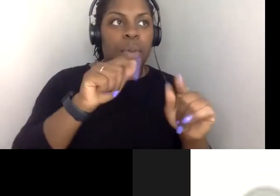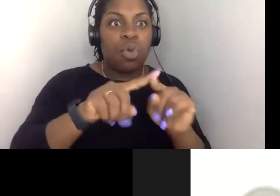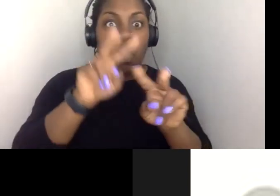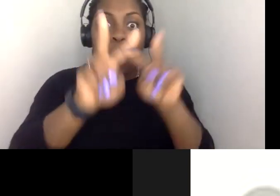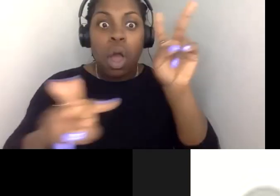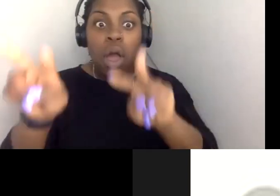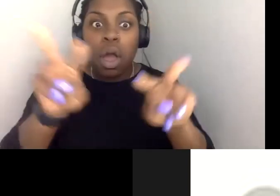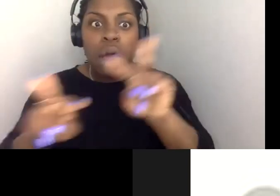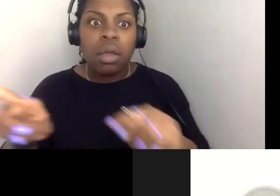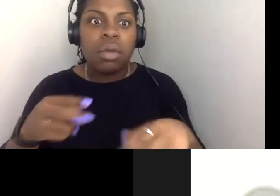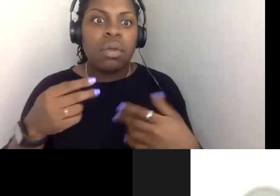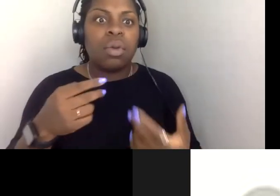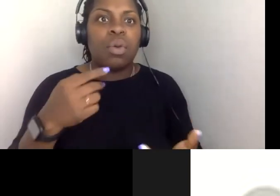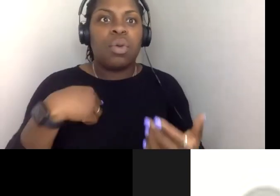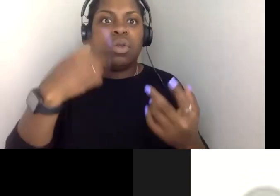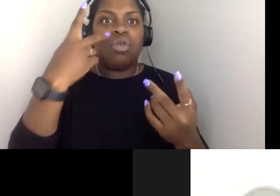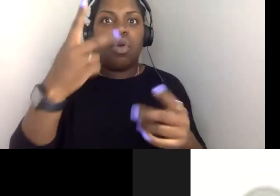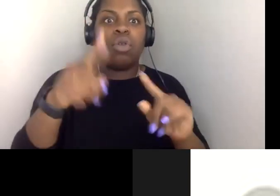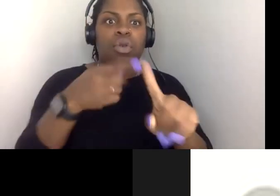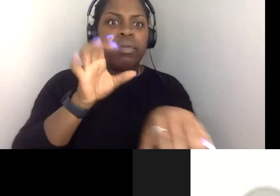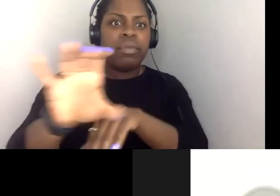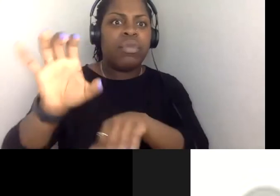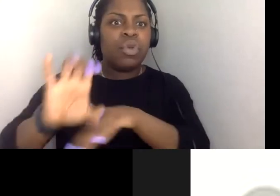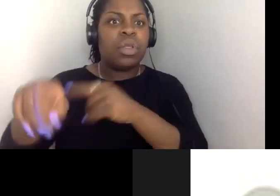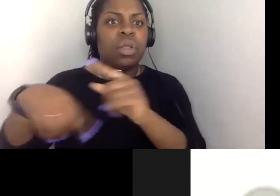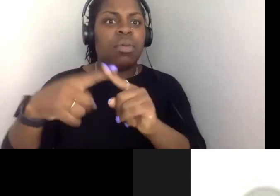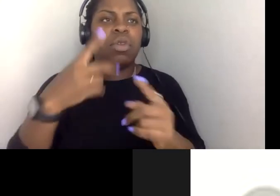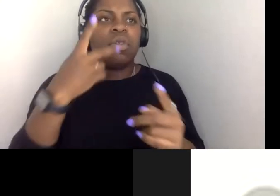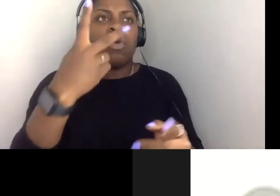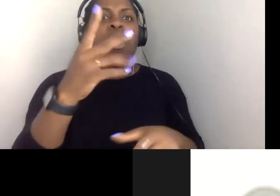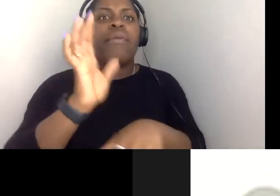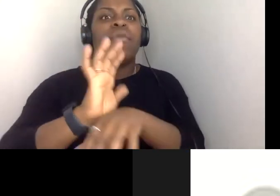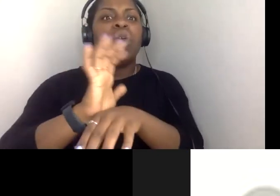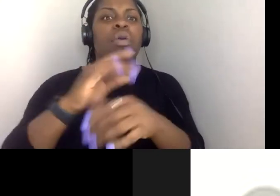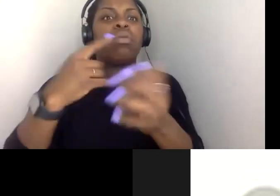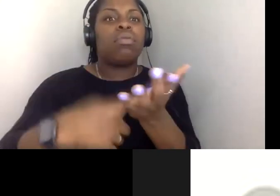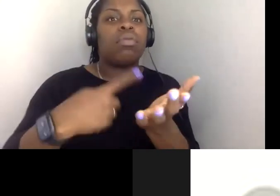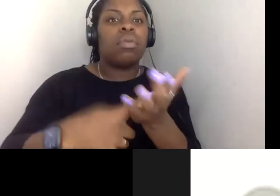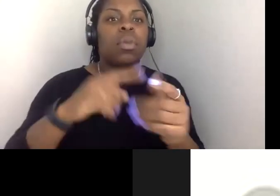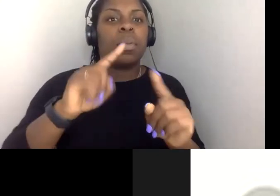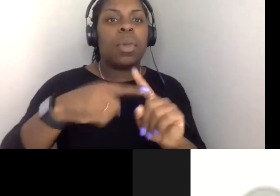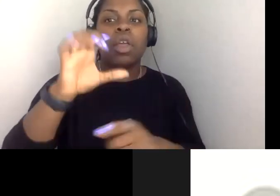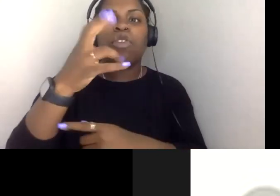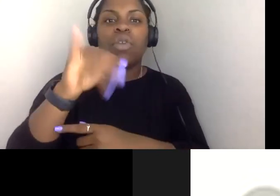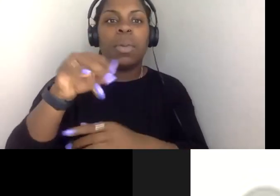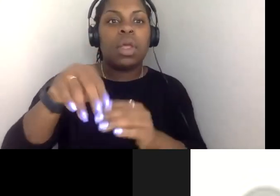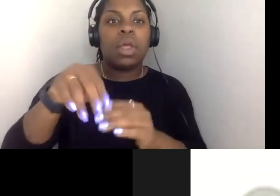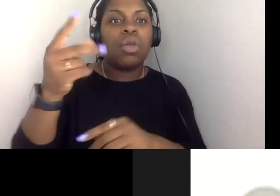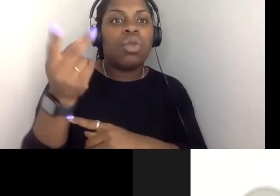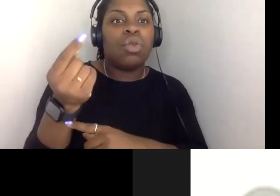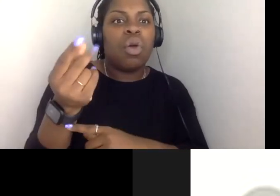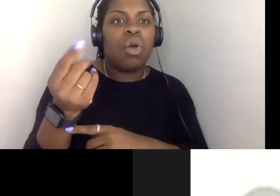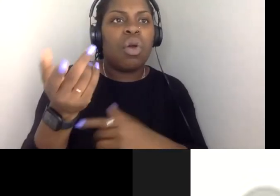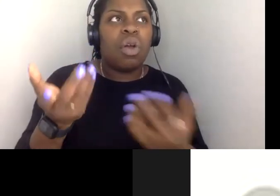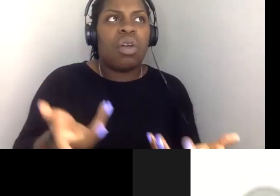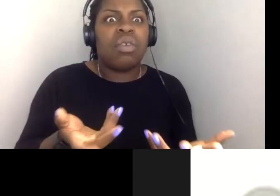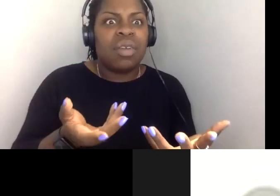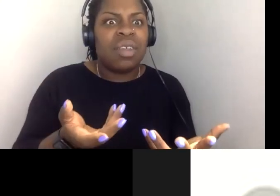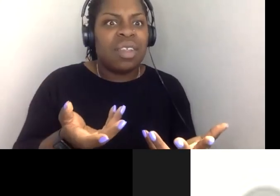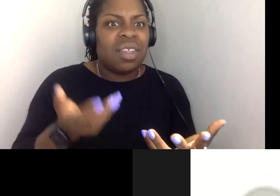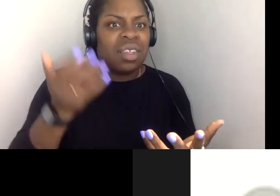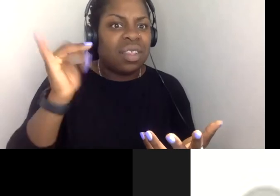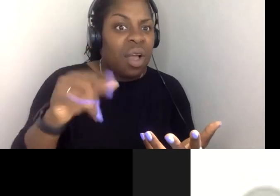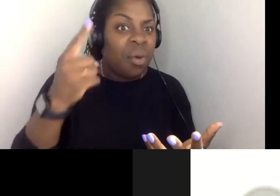siendo capturada? Si hay, vimos una monja Dursi que estaba hablando sobre